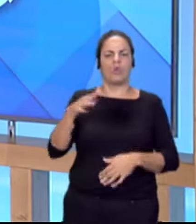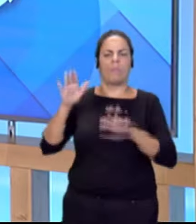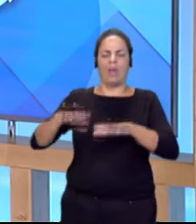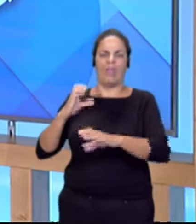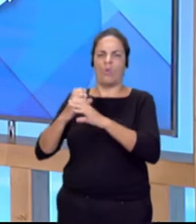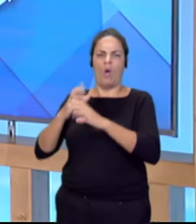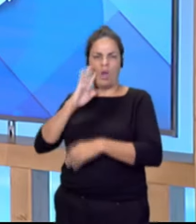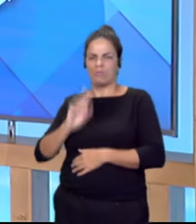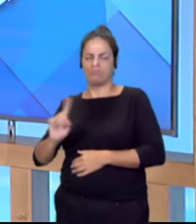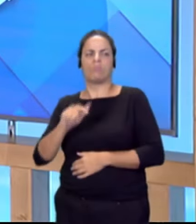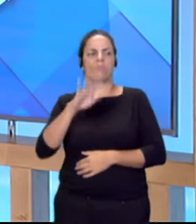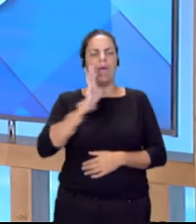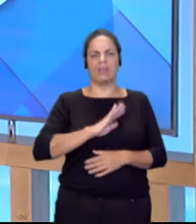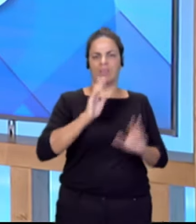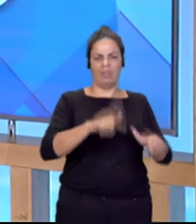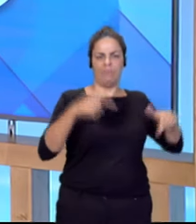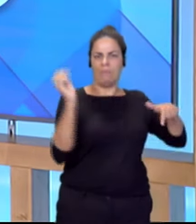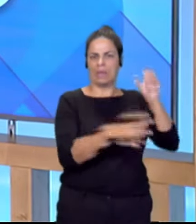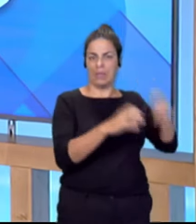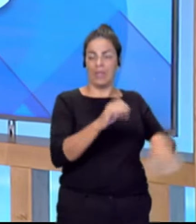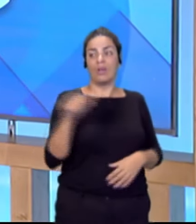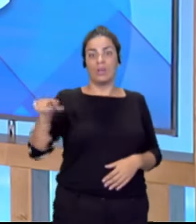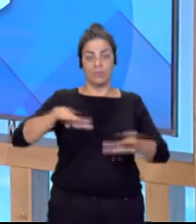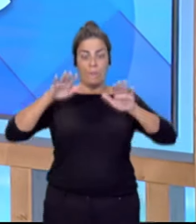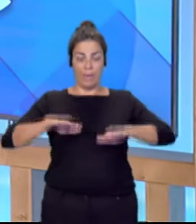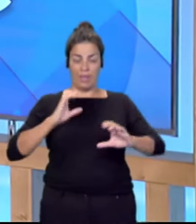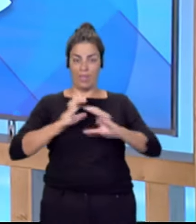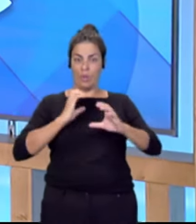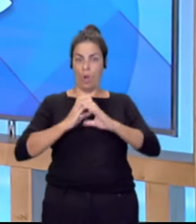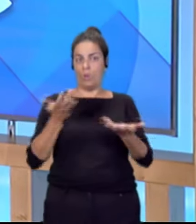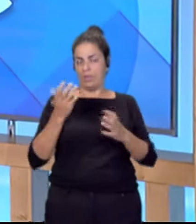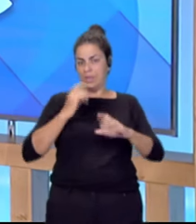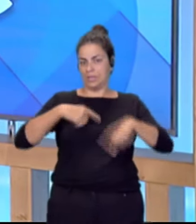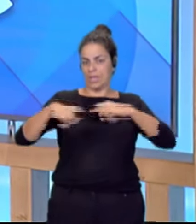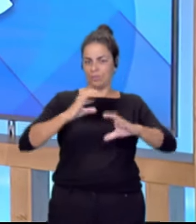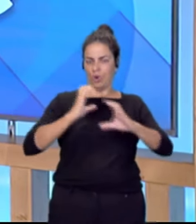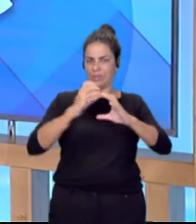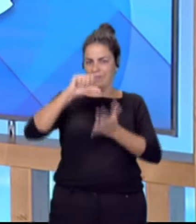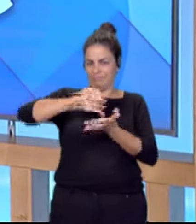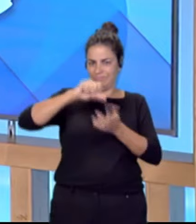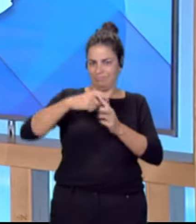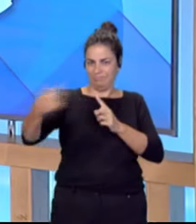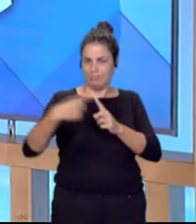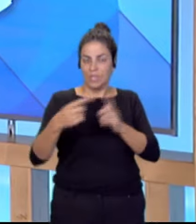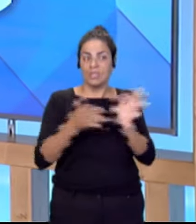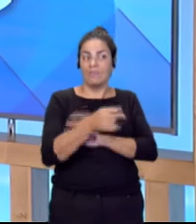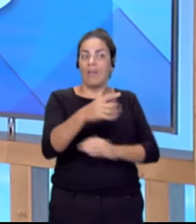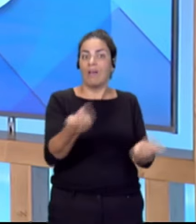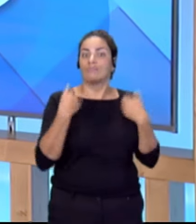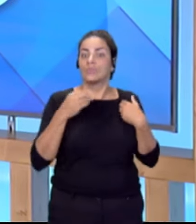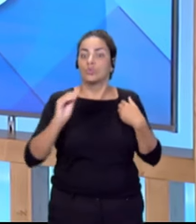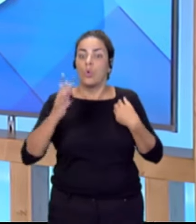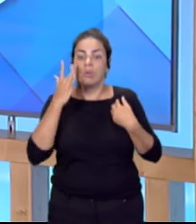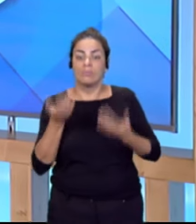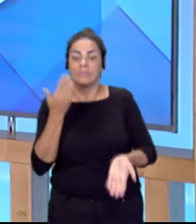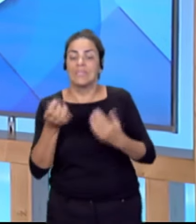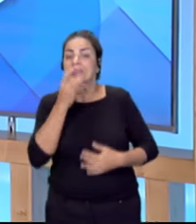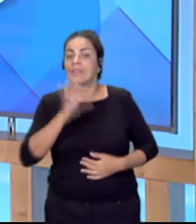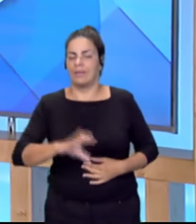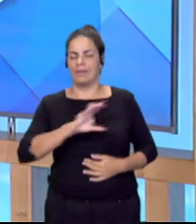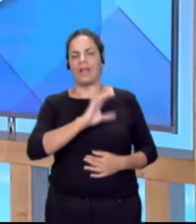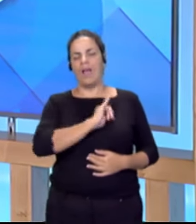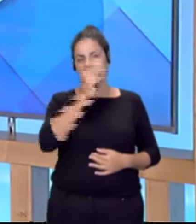marquesina del transporte interurbano, por lo tanto corresponde al Cabildo de Lanzarote su higiene y también su limpieza. Hablamos con el